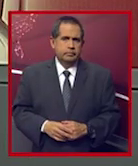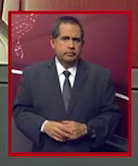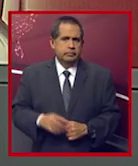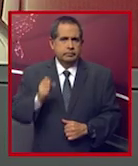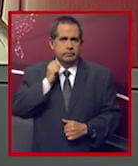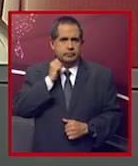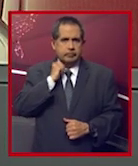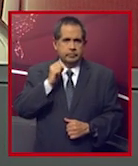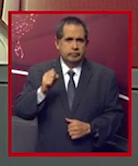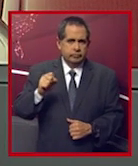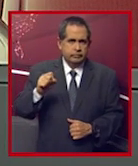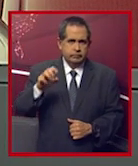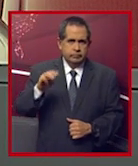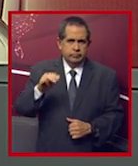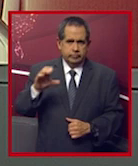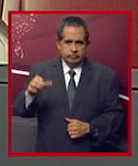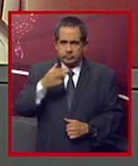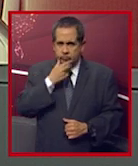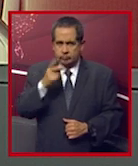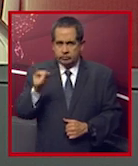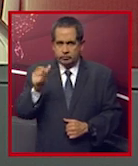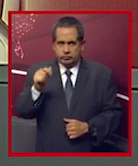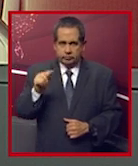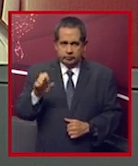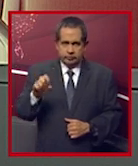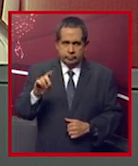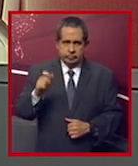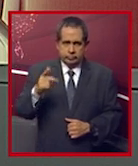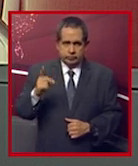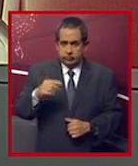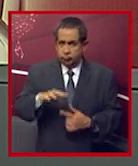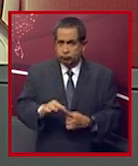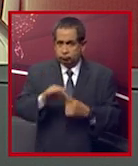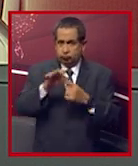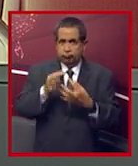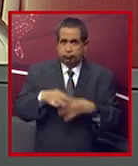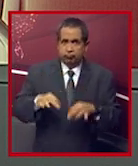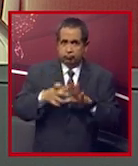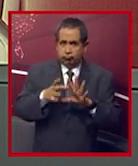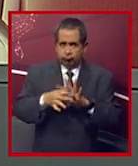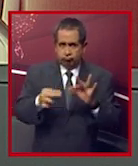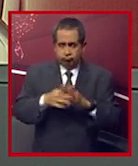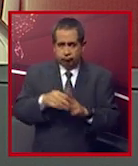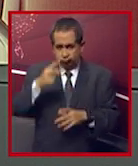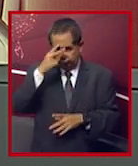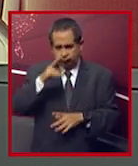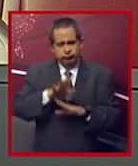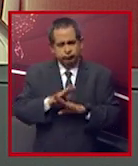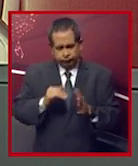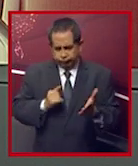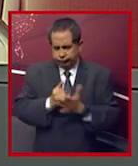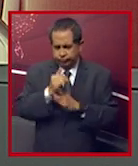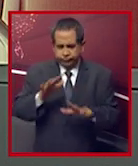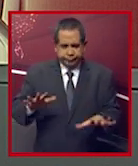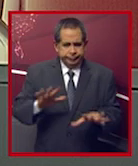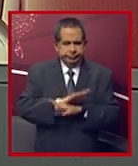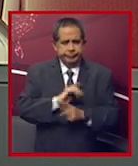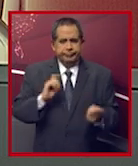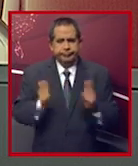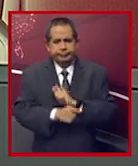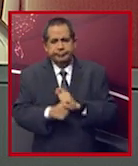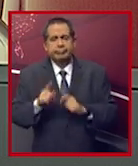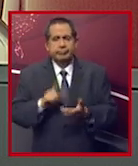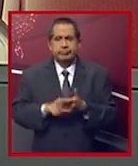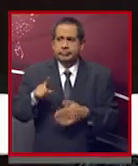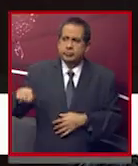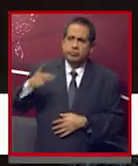El senador de Movimiento Ciudadano, Dante Delgado Ranauro, destacó en tribuna que México ya decidió por un cambio que se basa en el rechazo